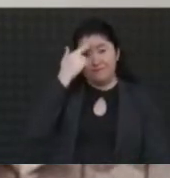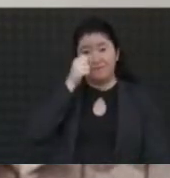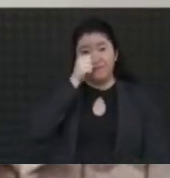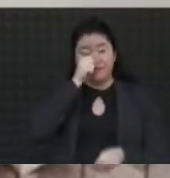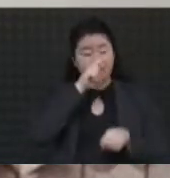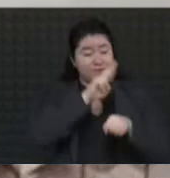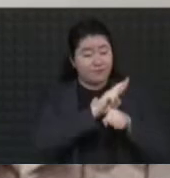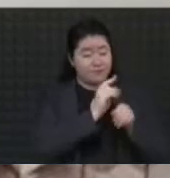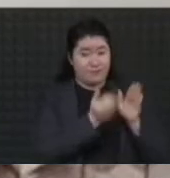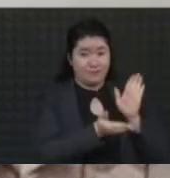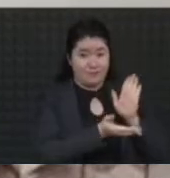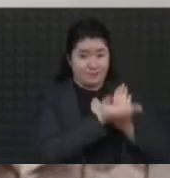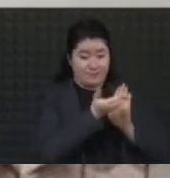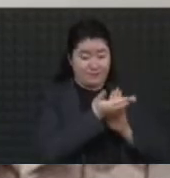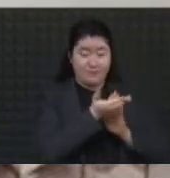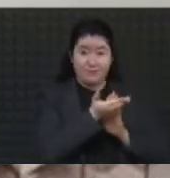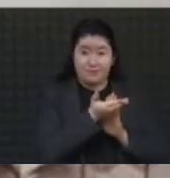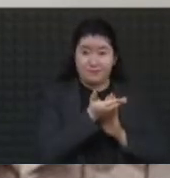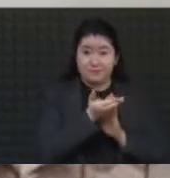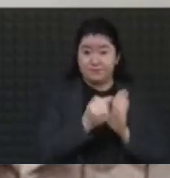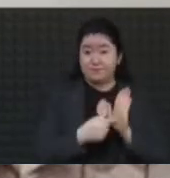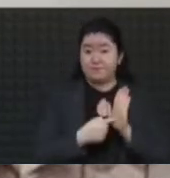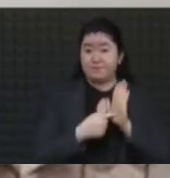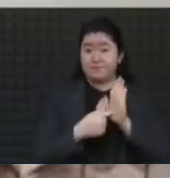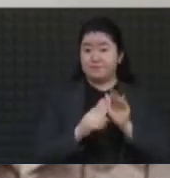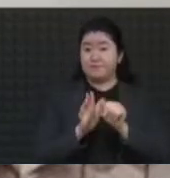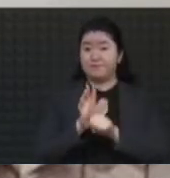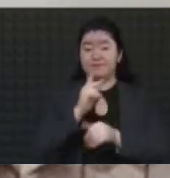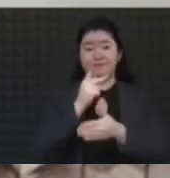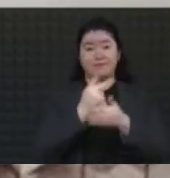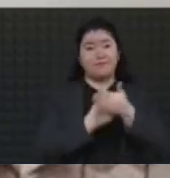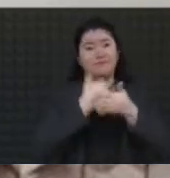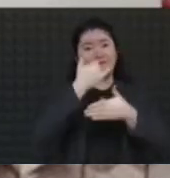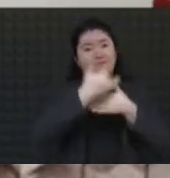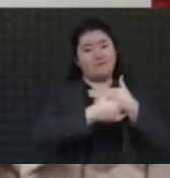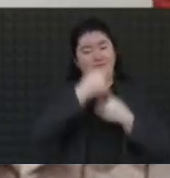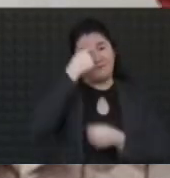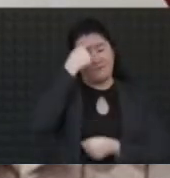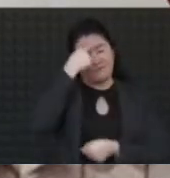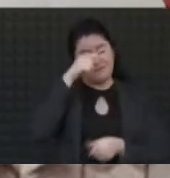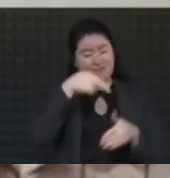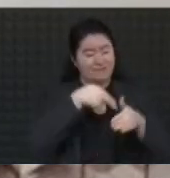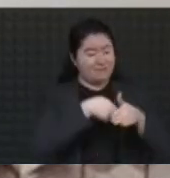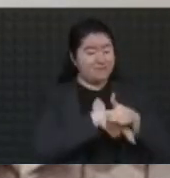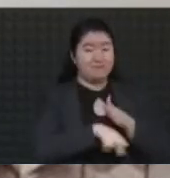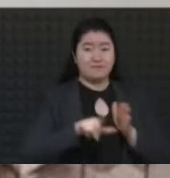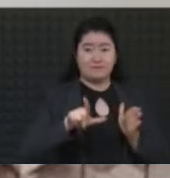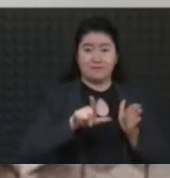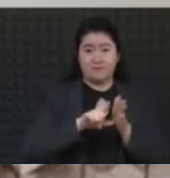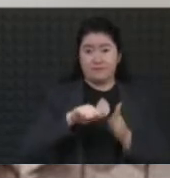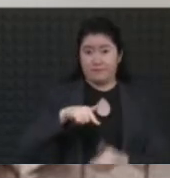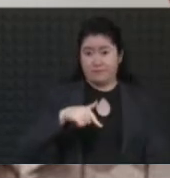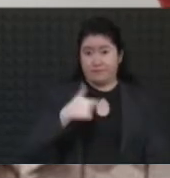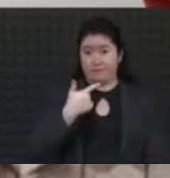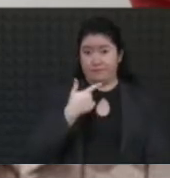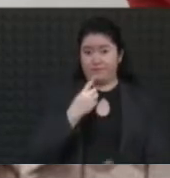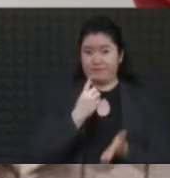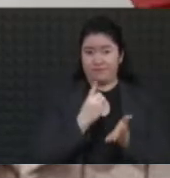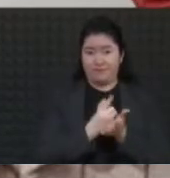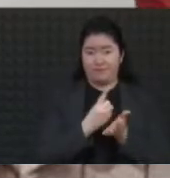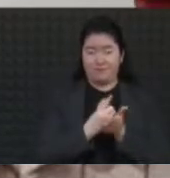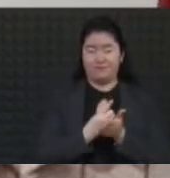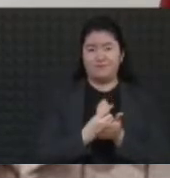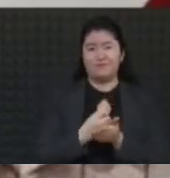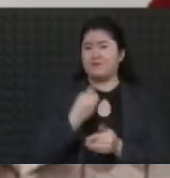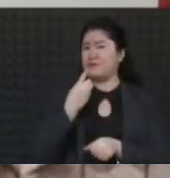secretario de Obras va a presentar el proyecto de reforzamiento de la línea 12. Esta es la